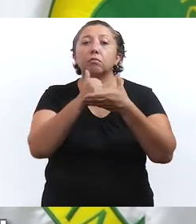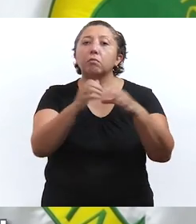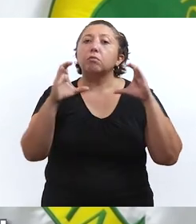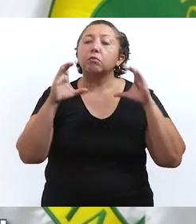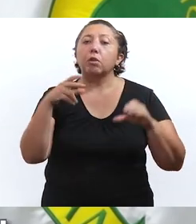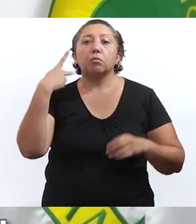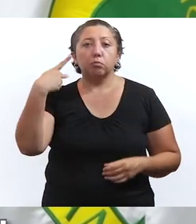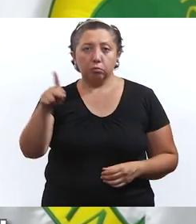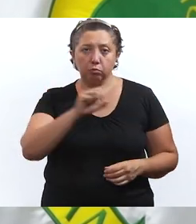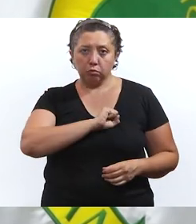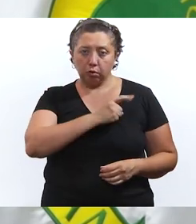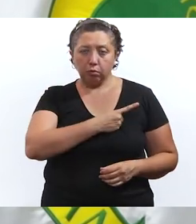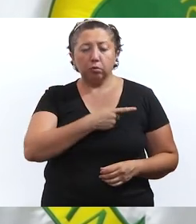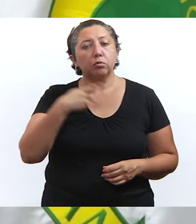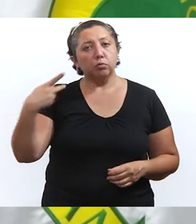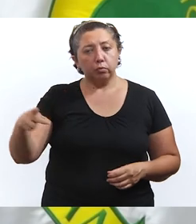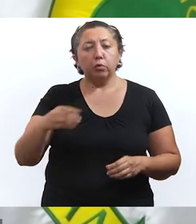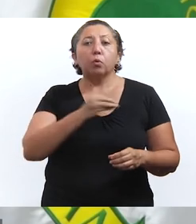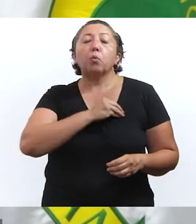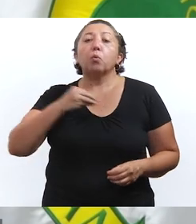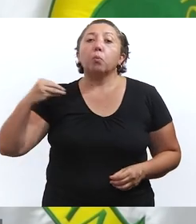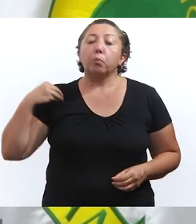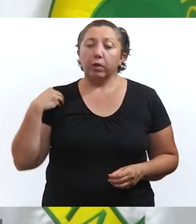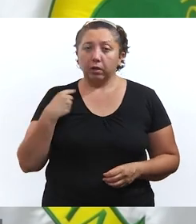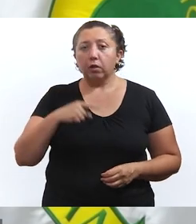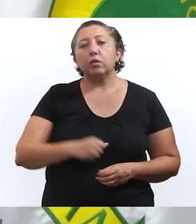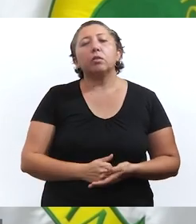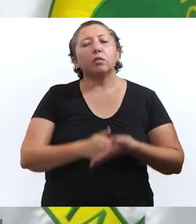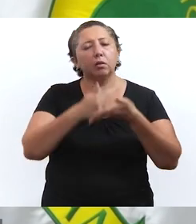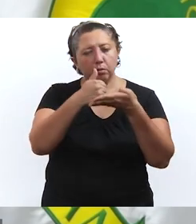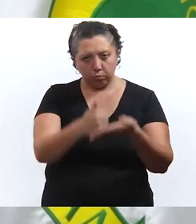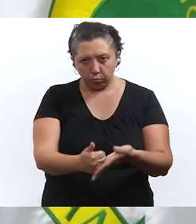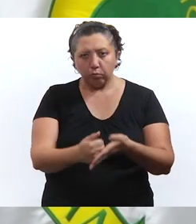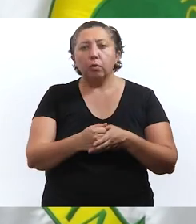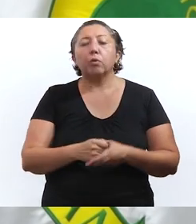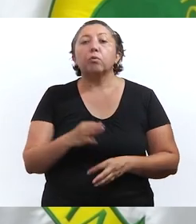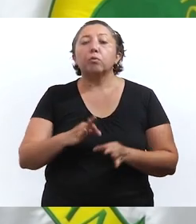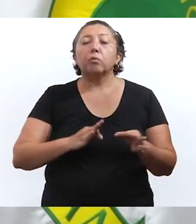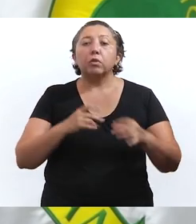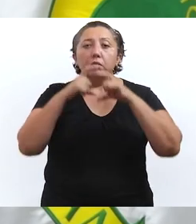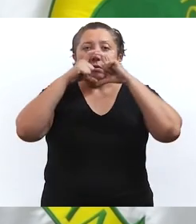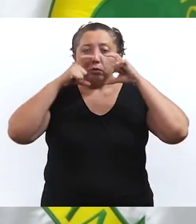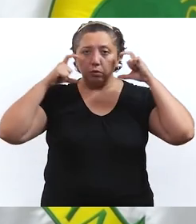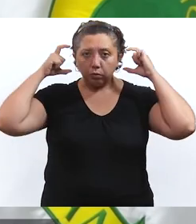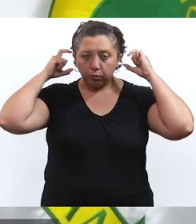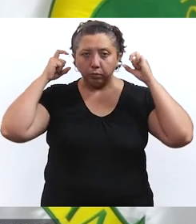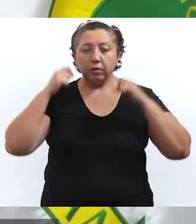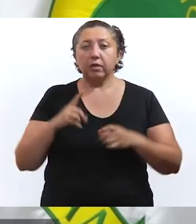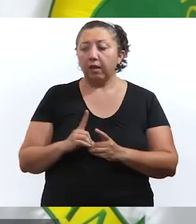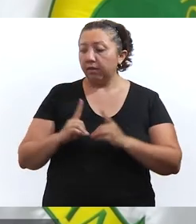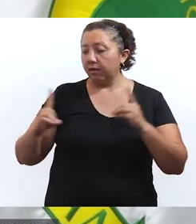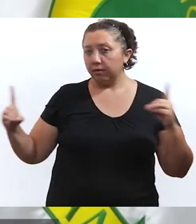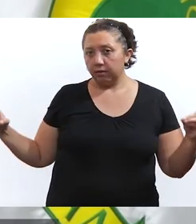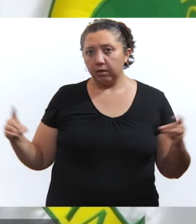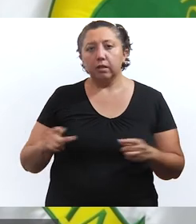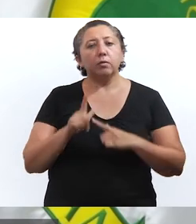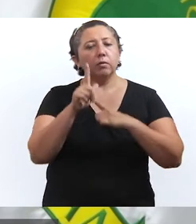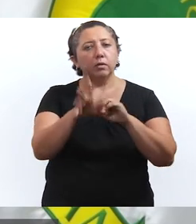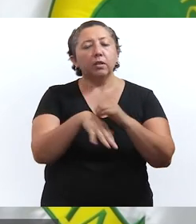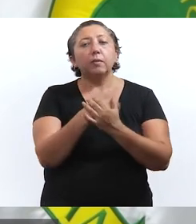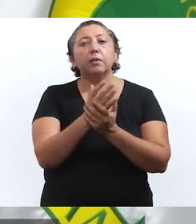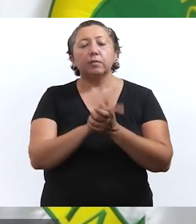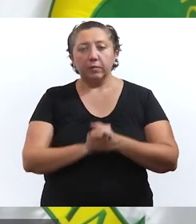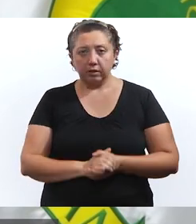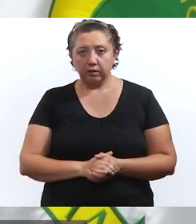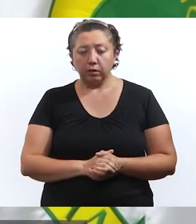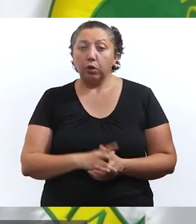cuidando al máximo su salud y la de los suyos, cumpliendo con la sencilla colaboración de uso correcto de cubrebocas, la sana distancia y el continuo